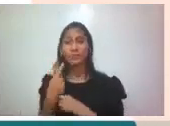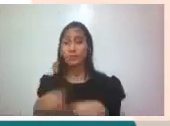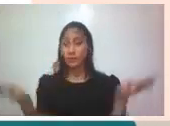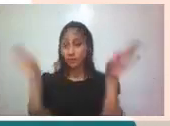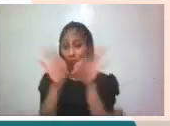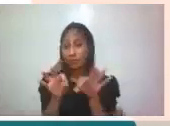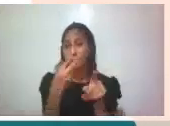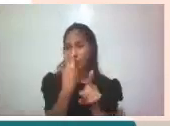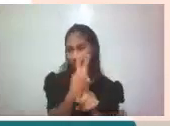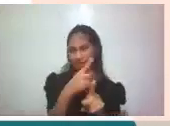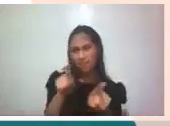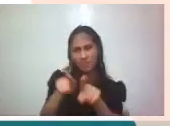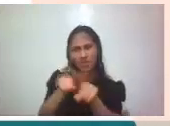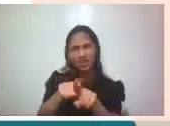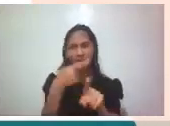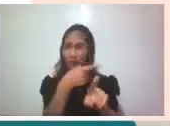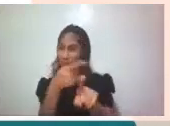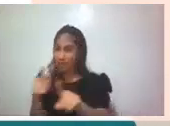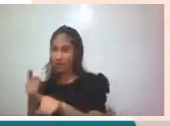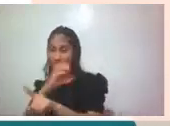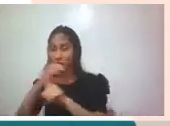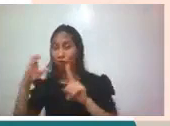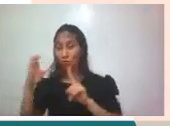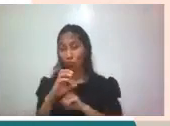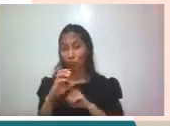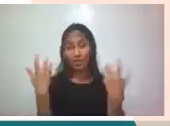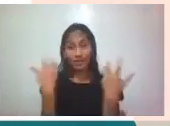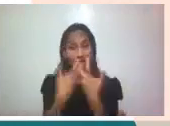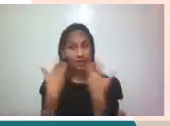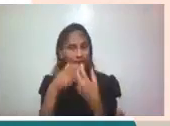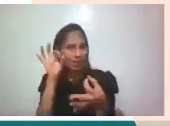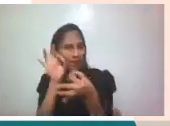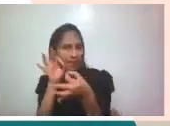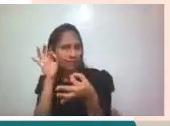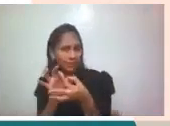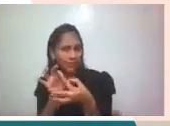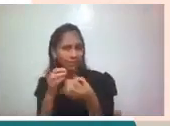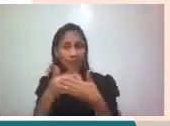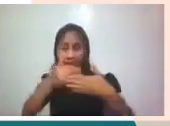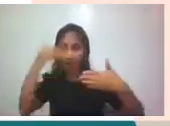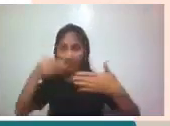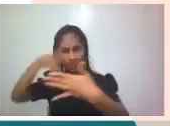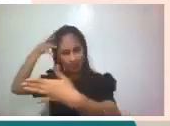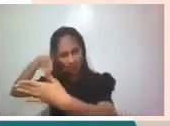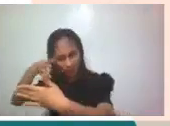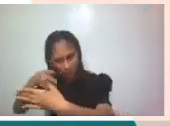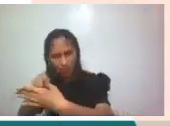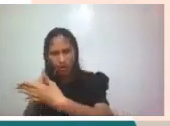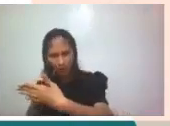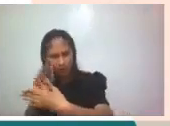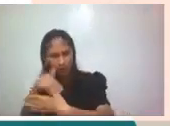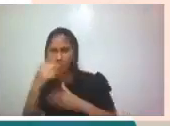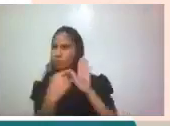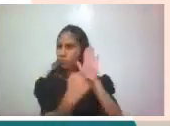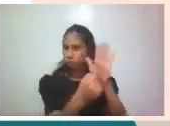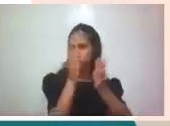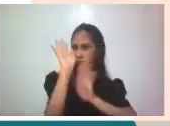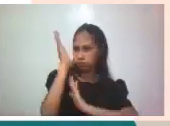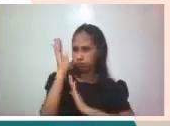herramientas específicas, adaptadas para poder brindar esta información. De eso se trata el aula